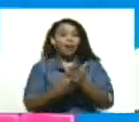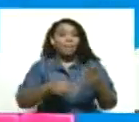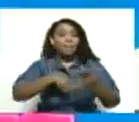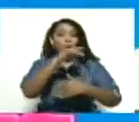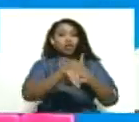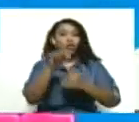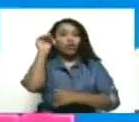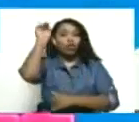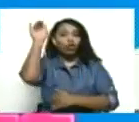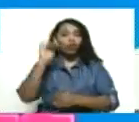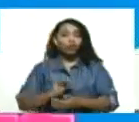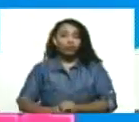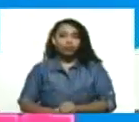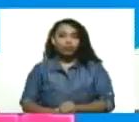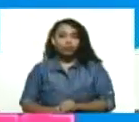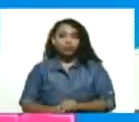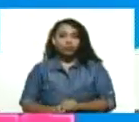futuro